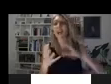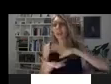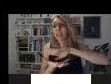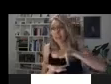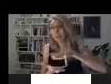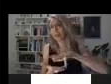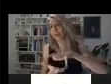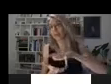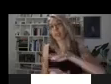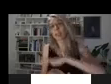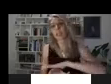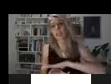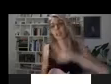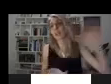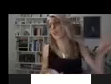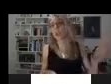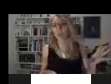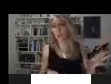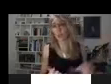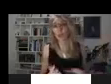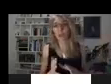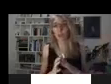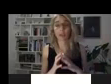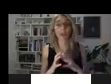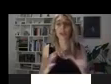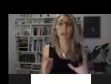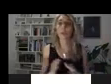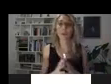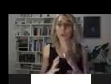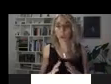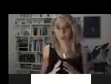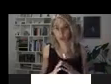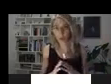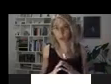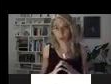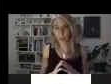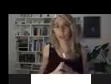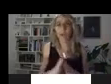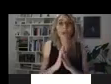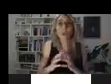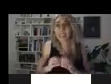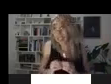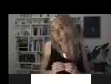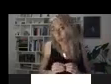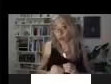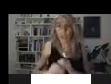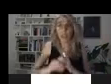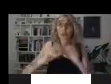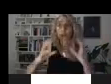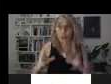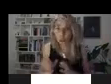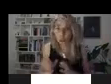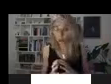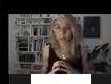vinculado a este campo de fuerzas de uno de los primeros, de los primeros gráficos. Si nosotros pensamos